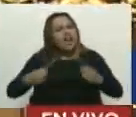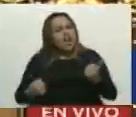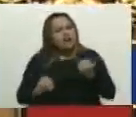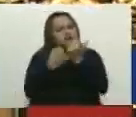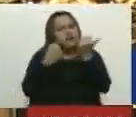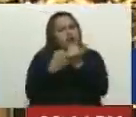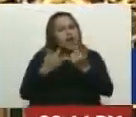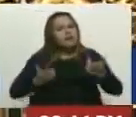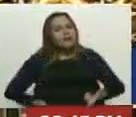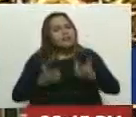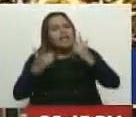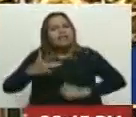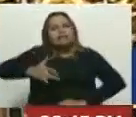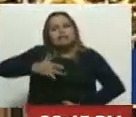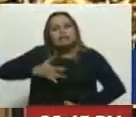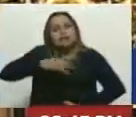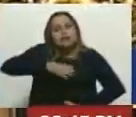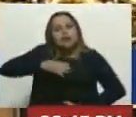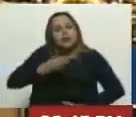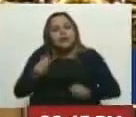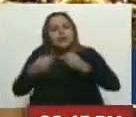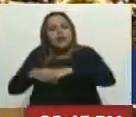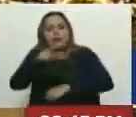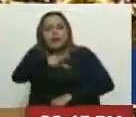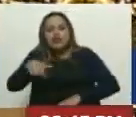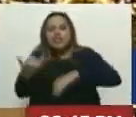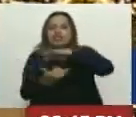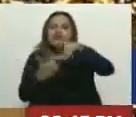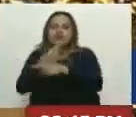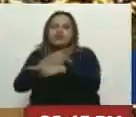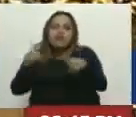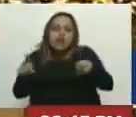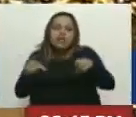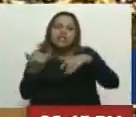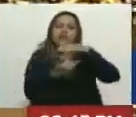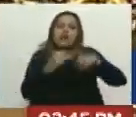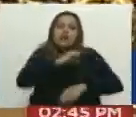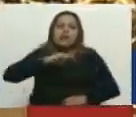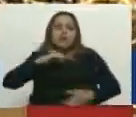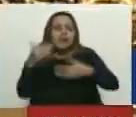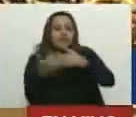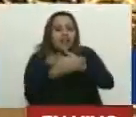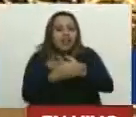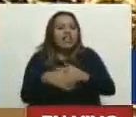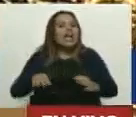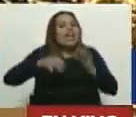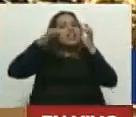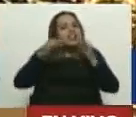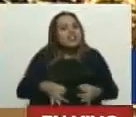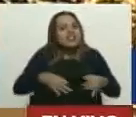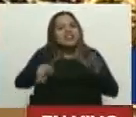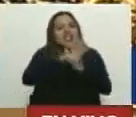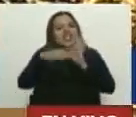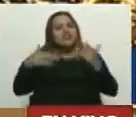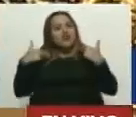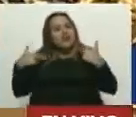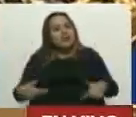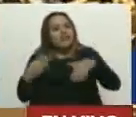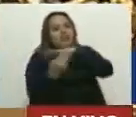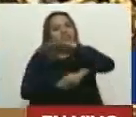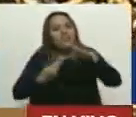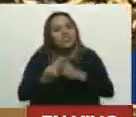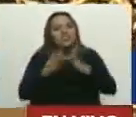permita sensibilizar más aún a las instituciones públicas, a las instituciones privadas, que garantice los derechos humanos fundamentales